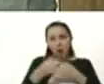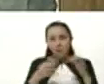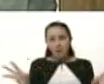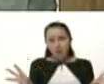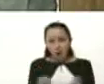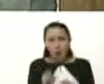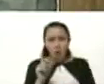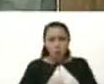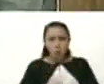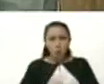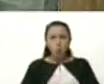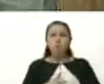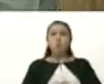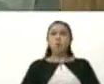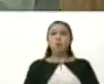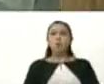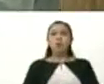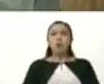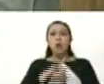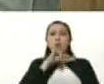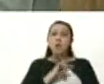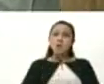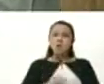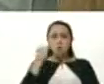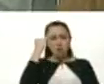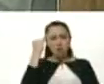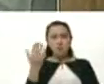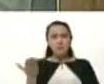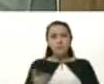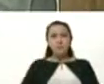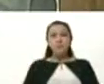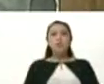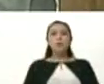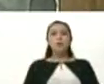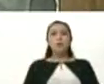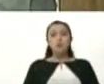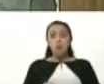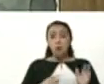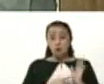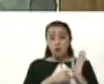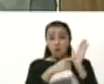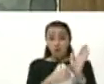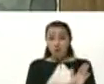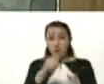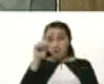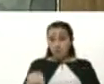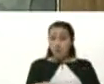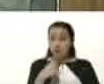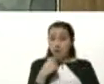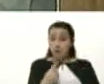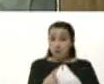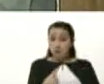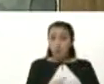porque no es la idea. Pero además dimos a conocer, y digo dimos,